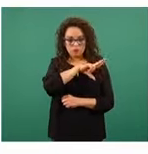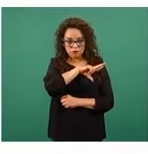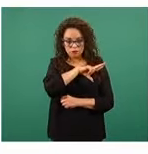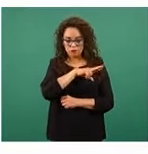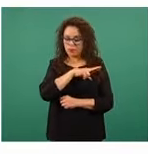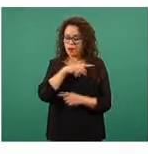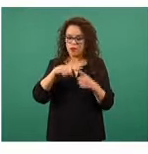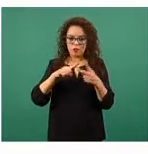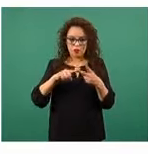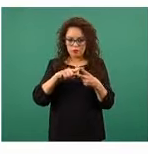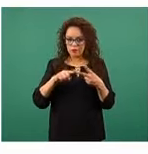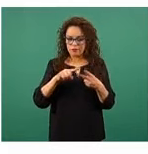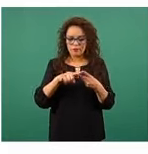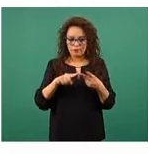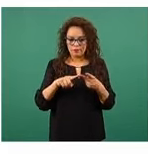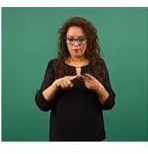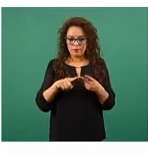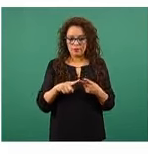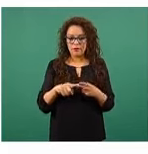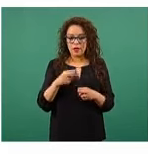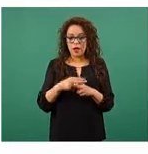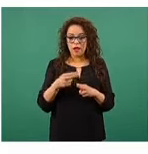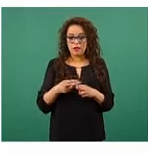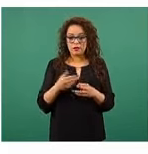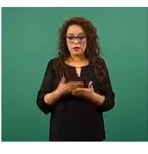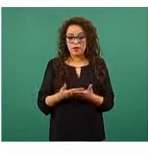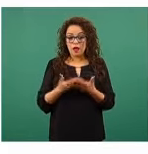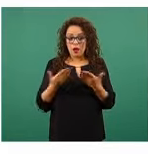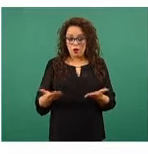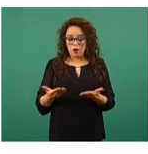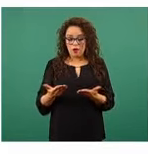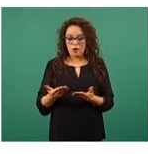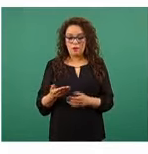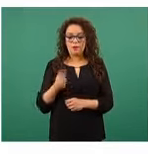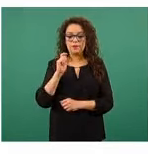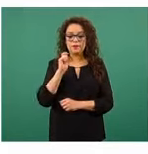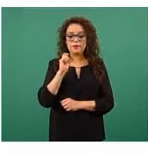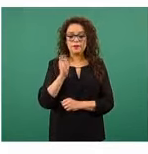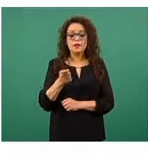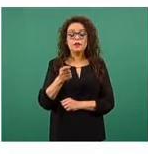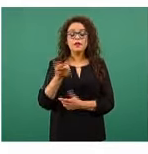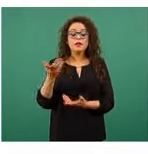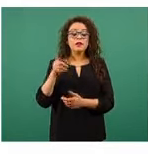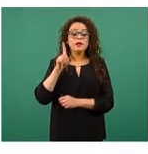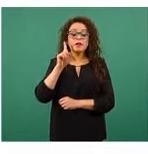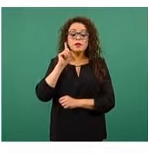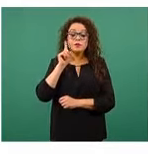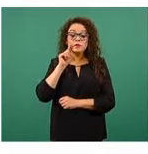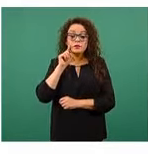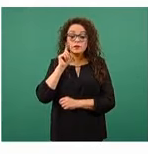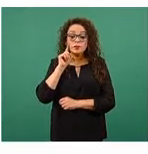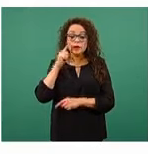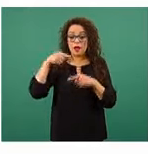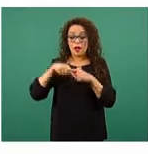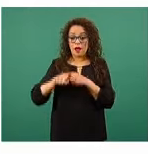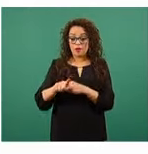del sistema educativo hasta esta fecha solamente en Campeche. Mañana iniciarán los 5 nuevos entidades